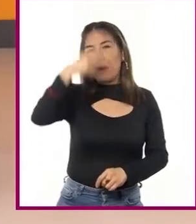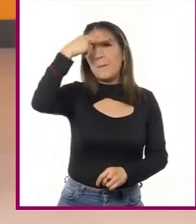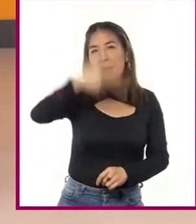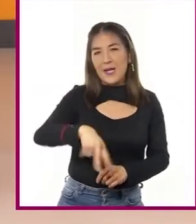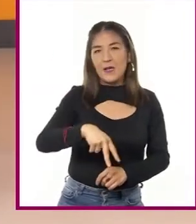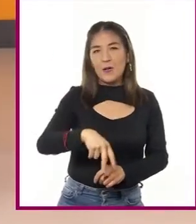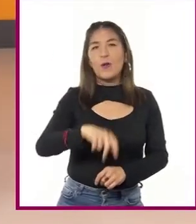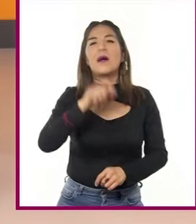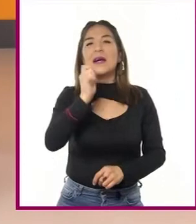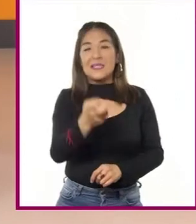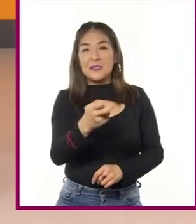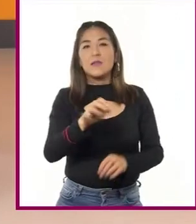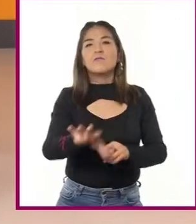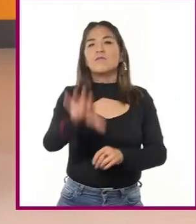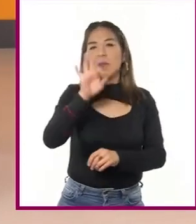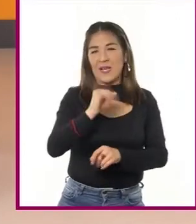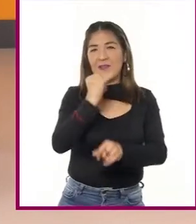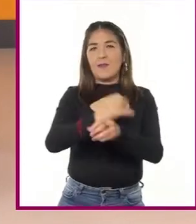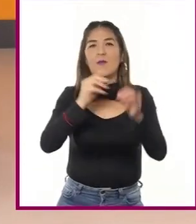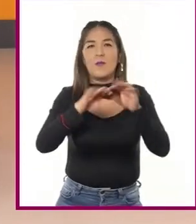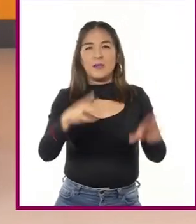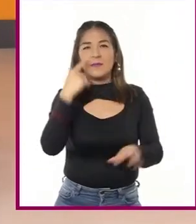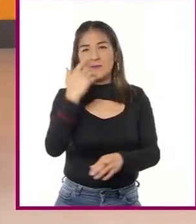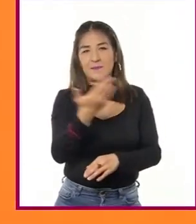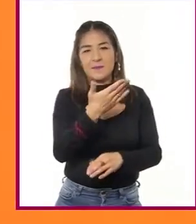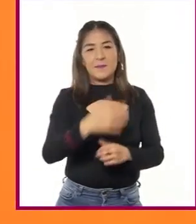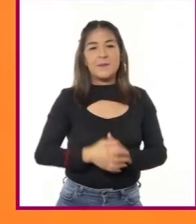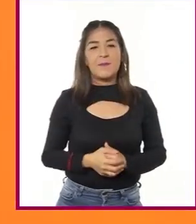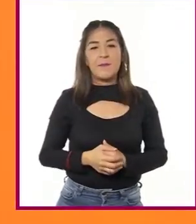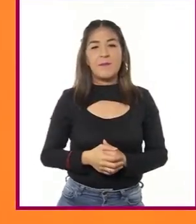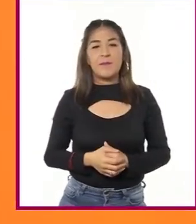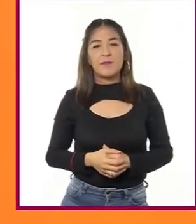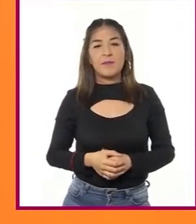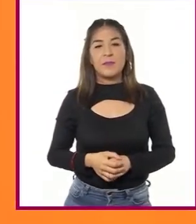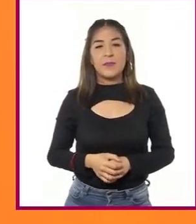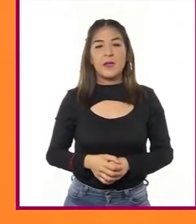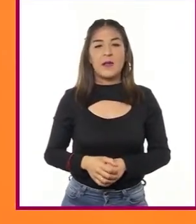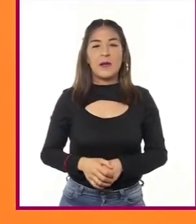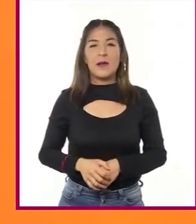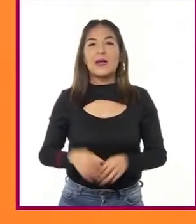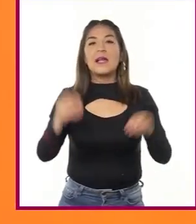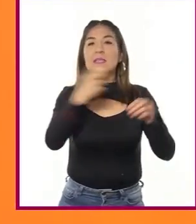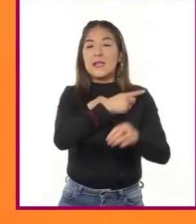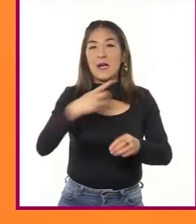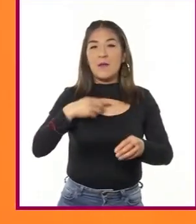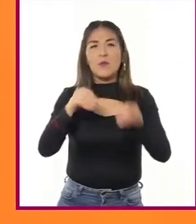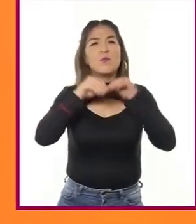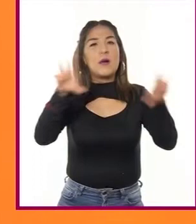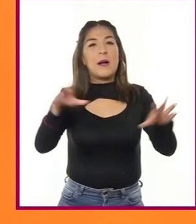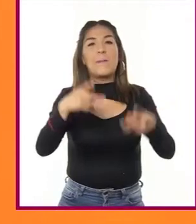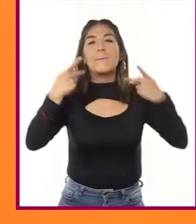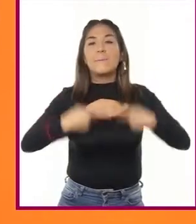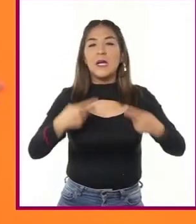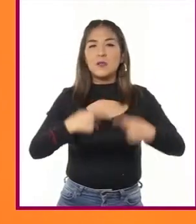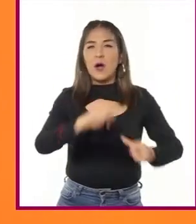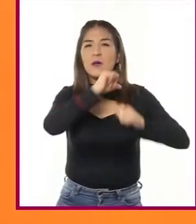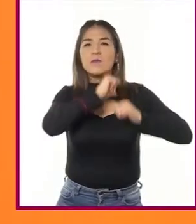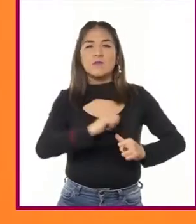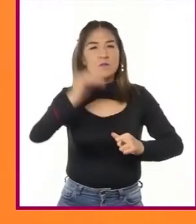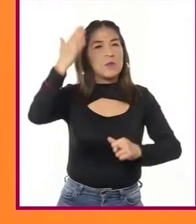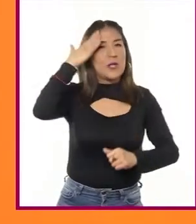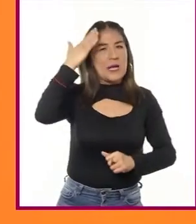este sitio retomamos la siguiente información. Que la publicación tenga un autor, puede ser una persona